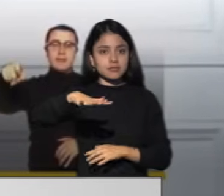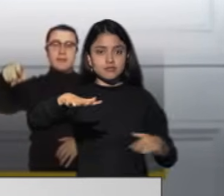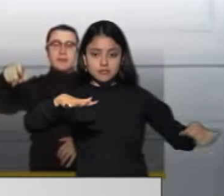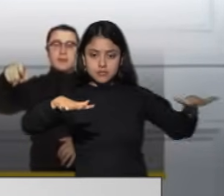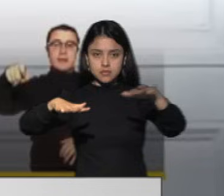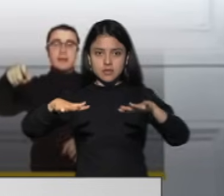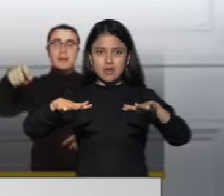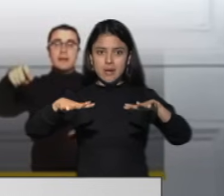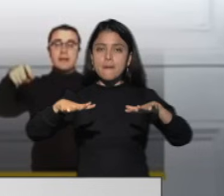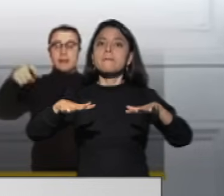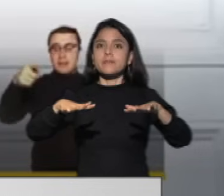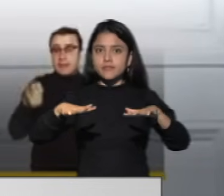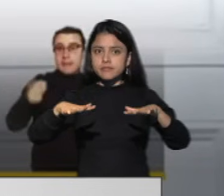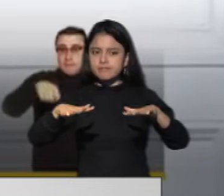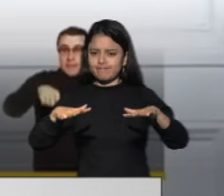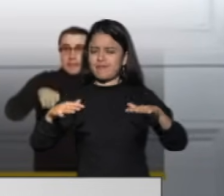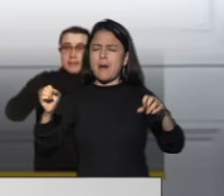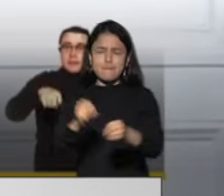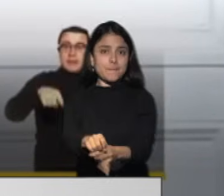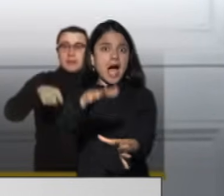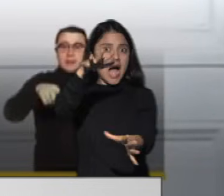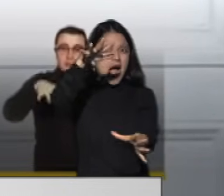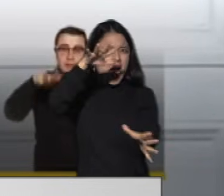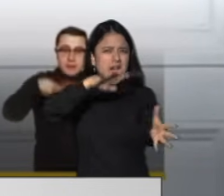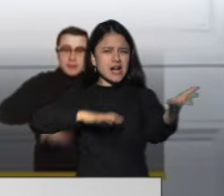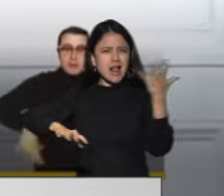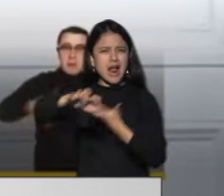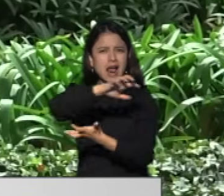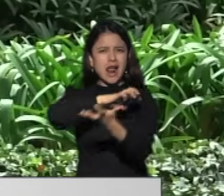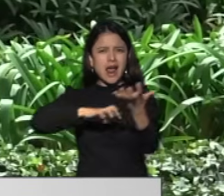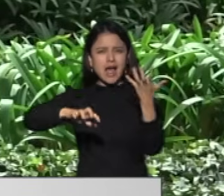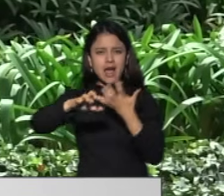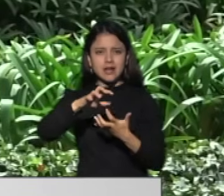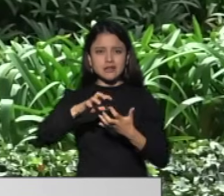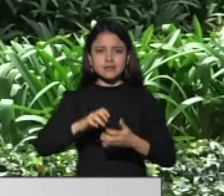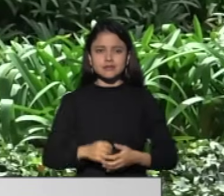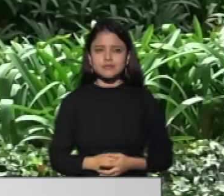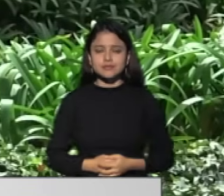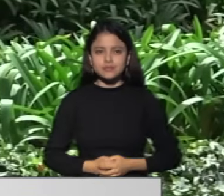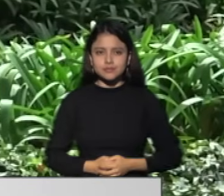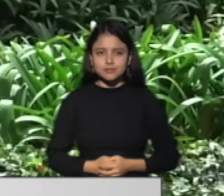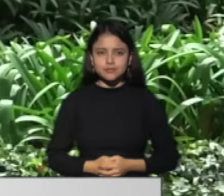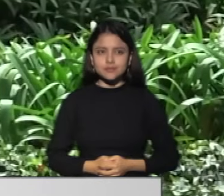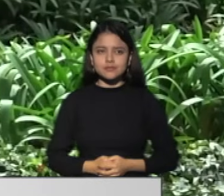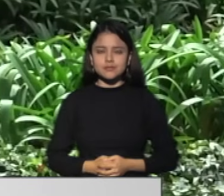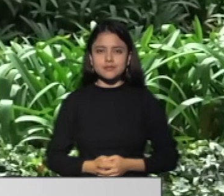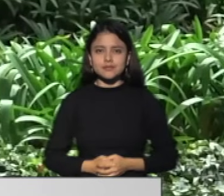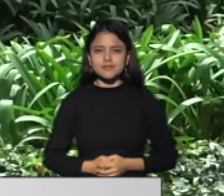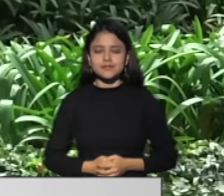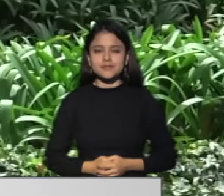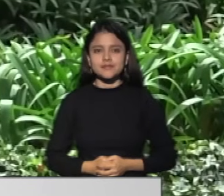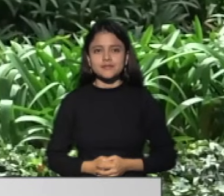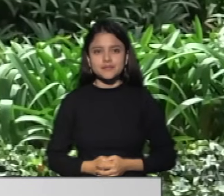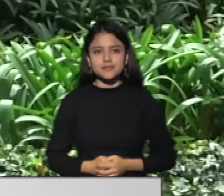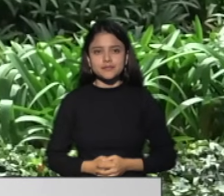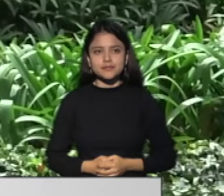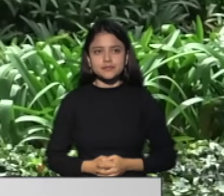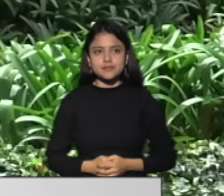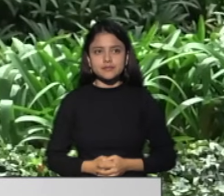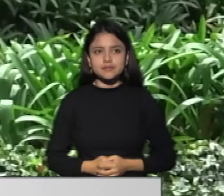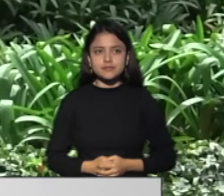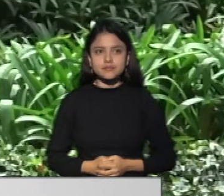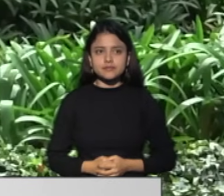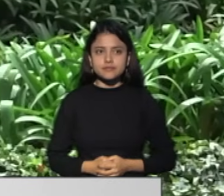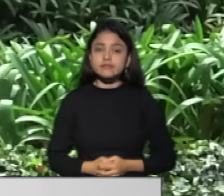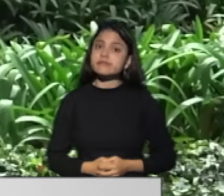y habría indudablemente una conflagración mundial. Además, manifestó su preocupación por las implicaciones que